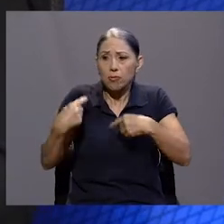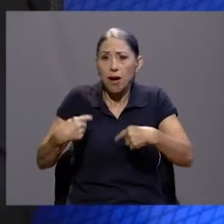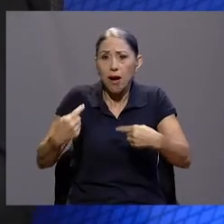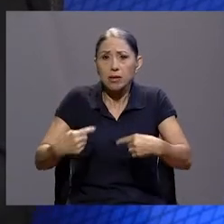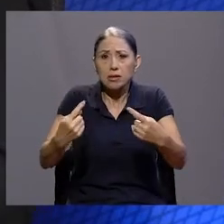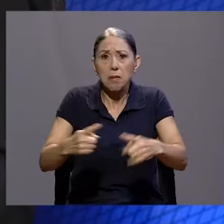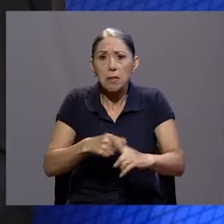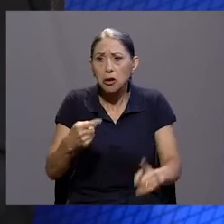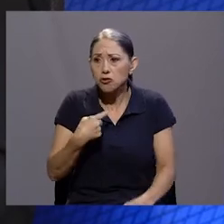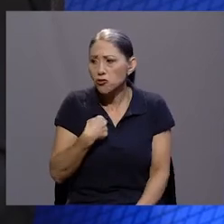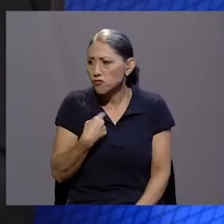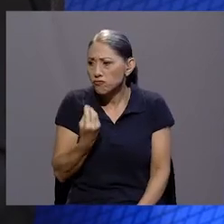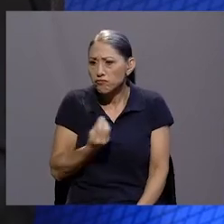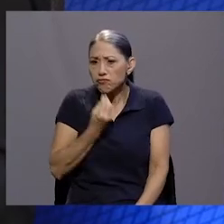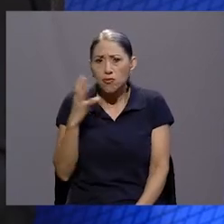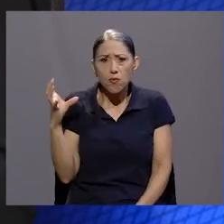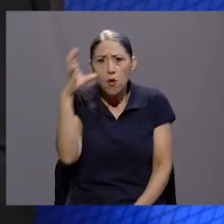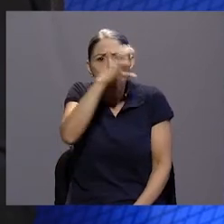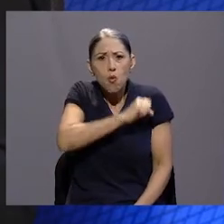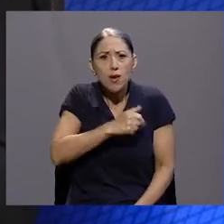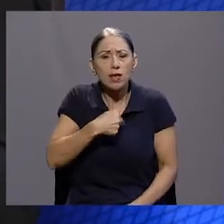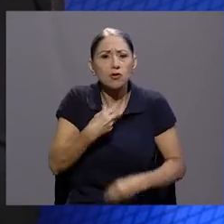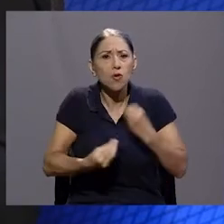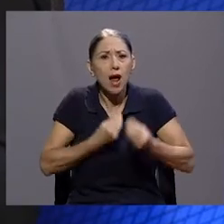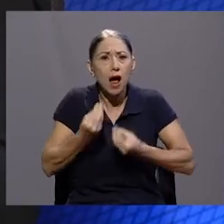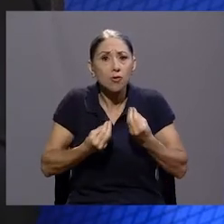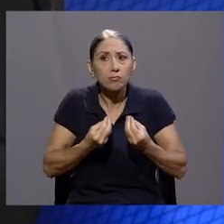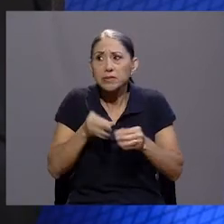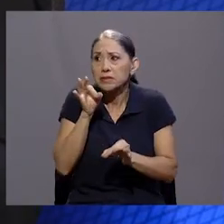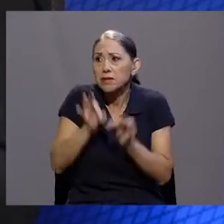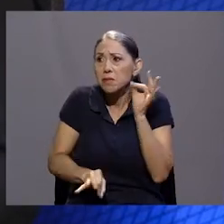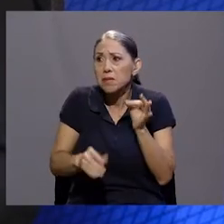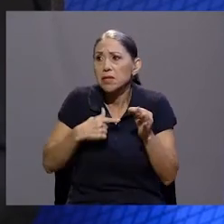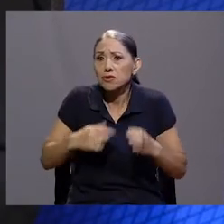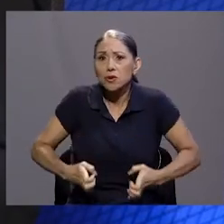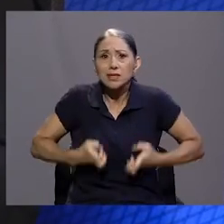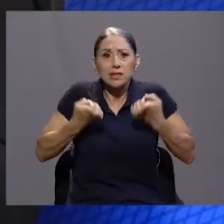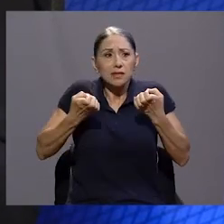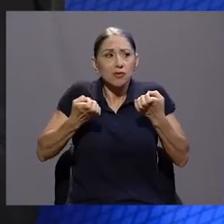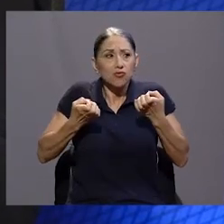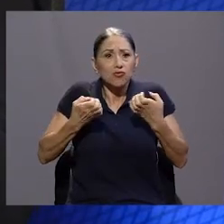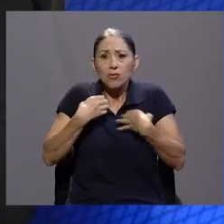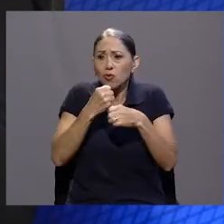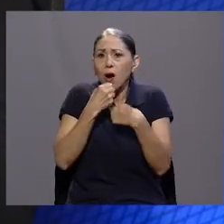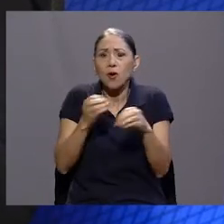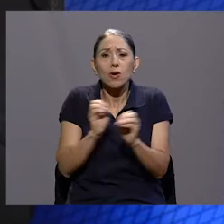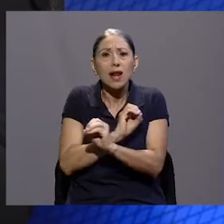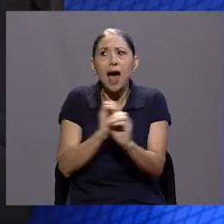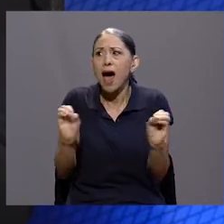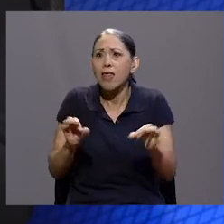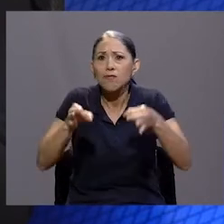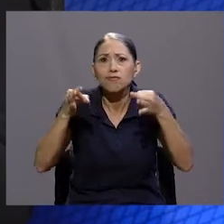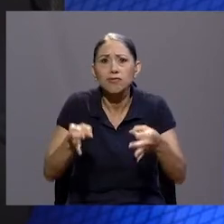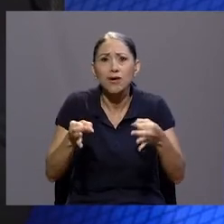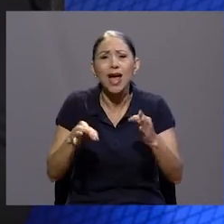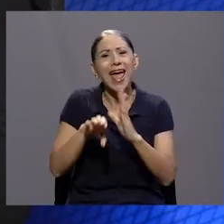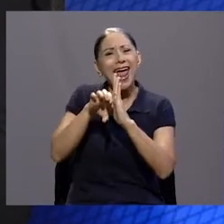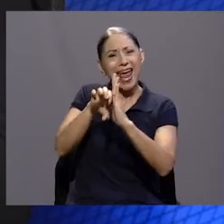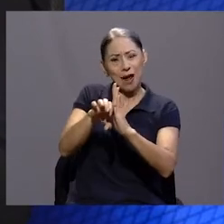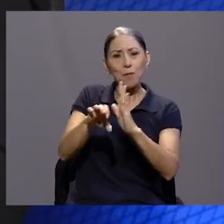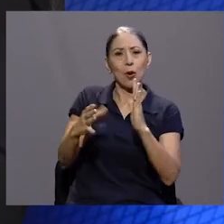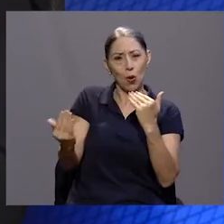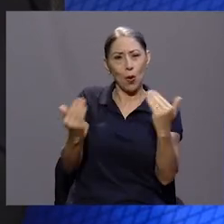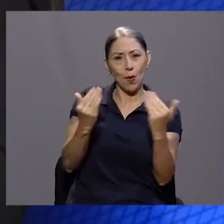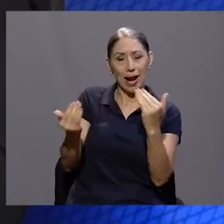que estoy haciendo con ese tiempo simplemente existo no hago nada productivo es como quedarme viendo un parabrisas que estuviera